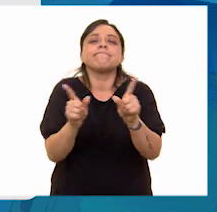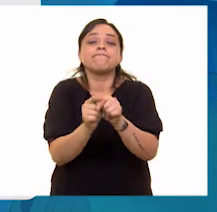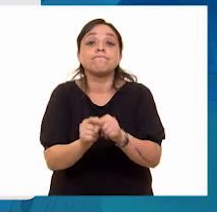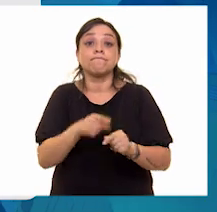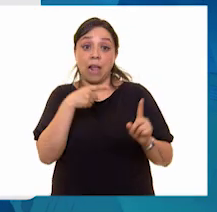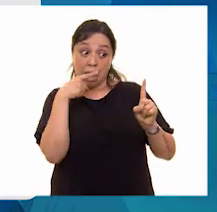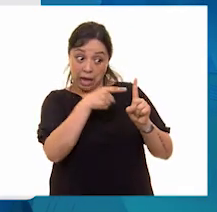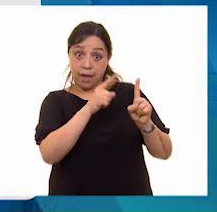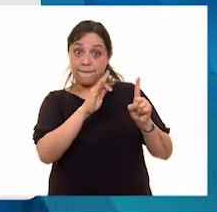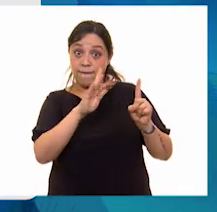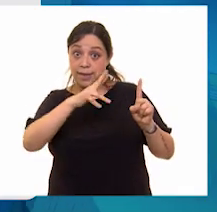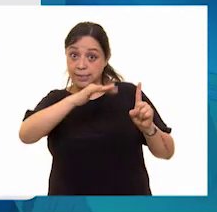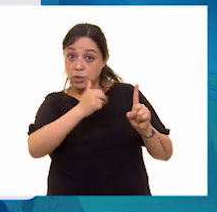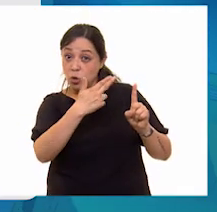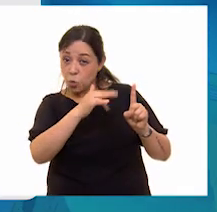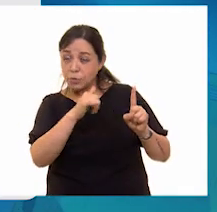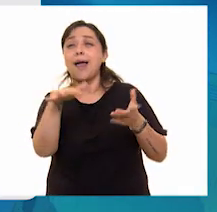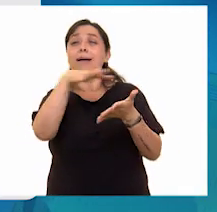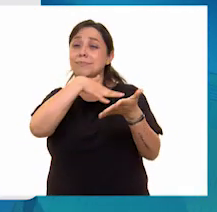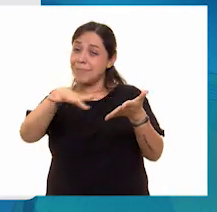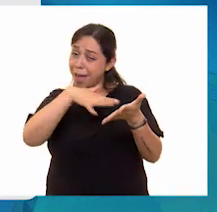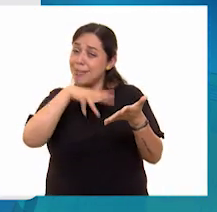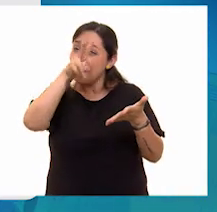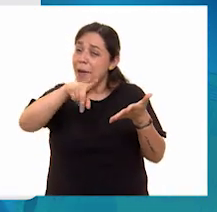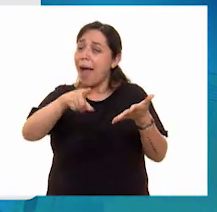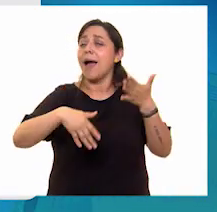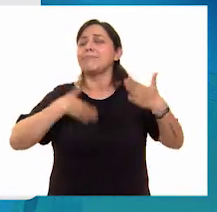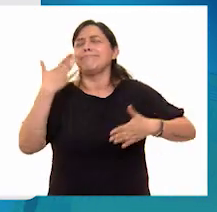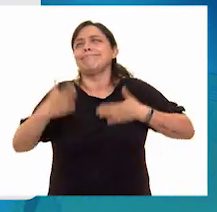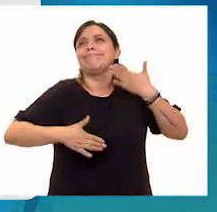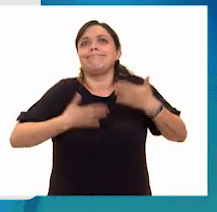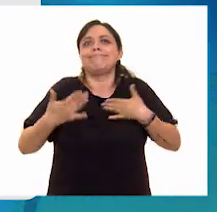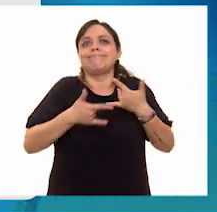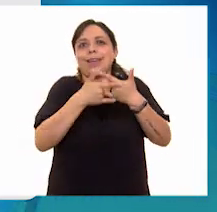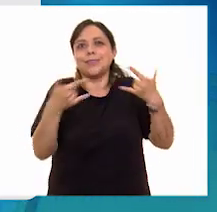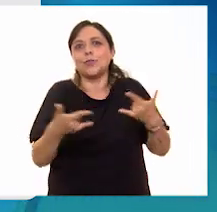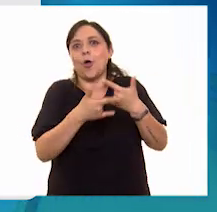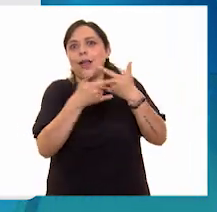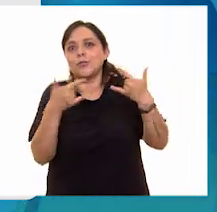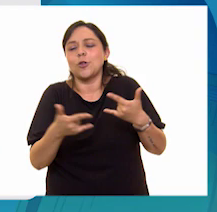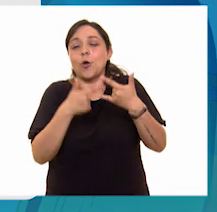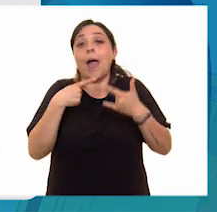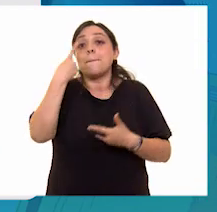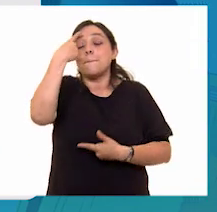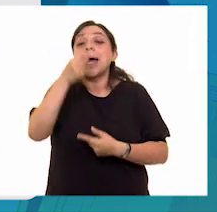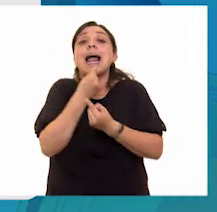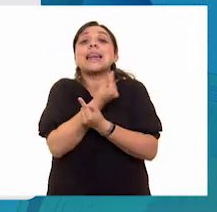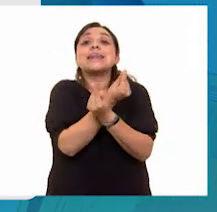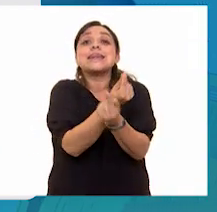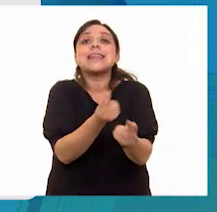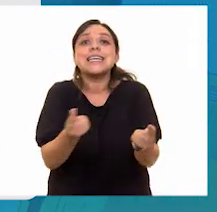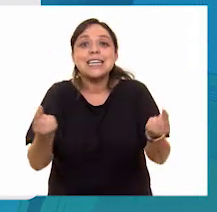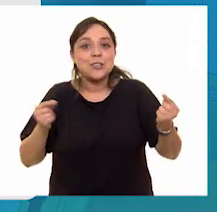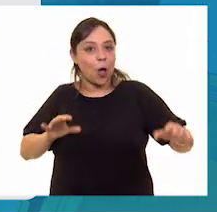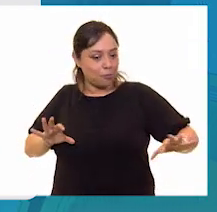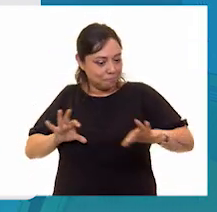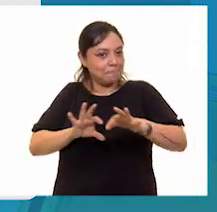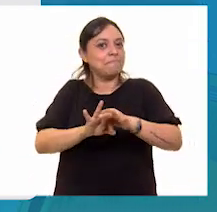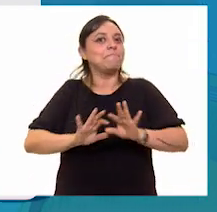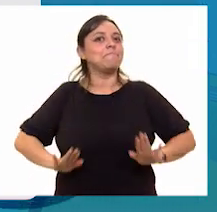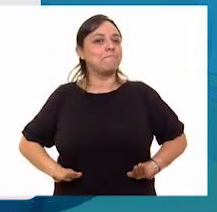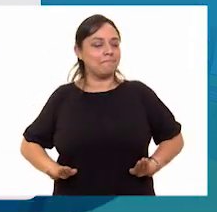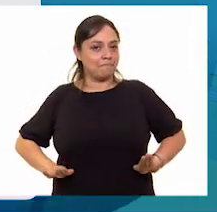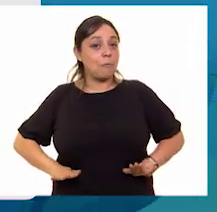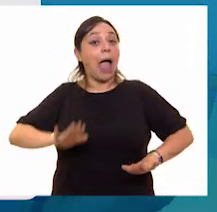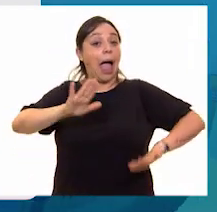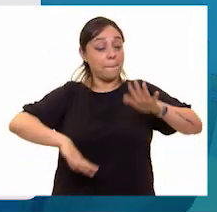leer a Francisco Hinojosa porque sus historias son muy divertidas. Son historias especialmente escritas para niñas y niños y sus personajes a